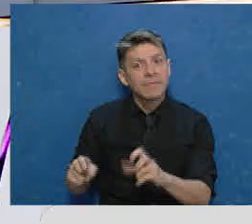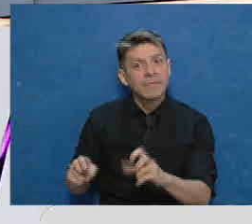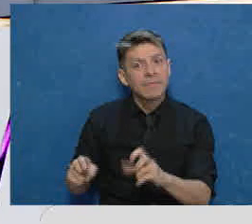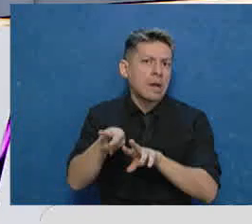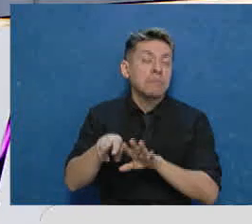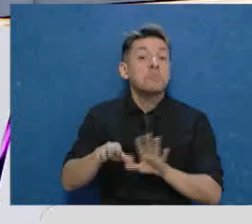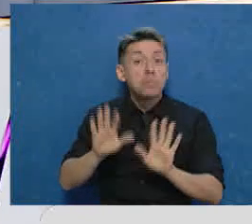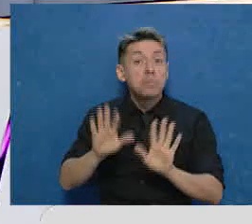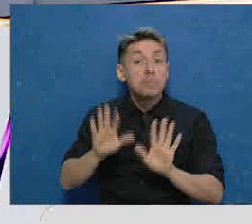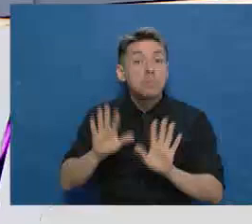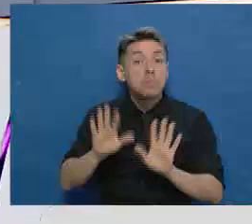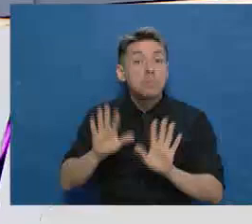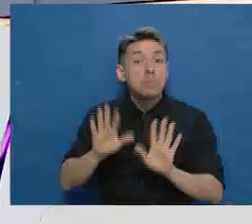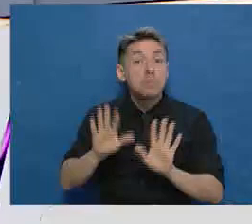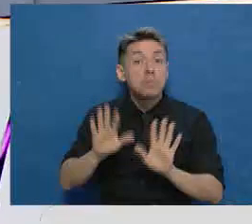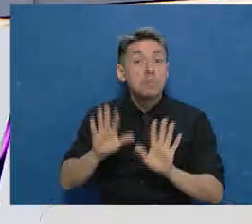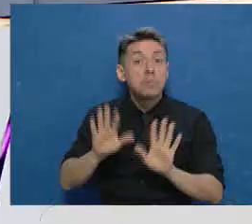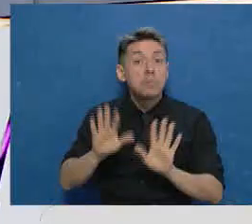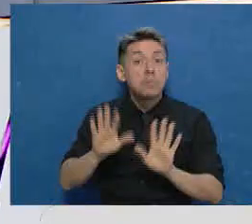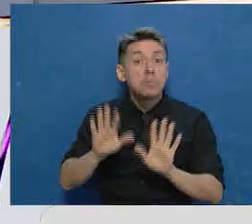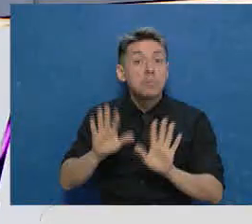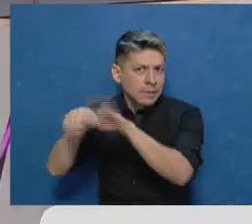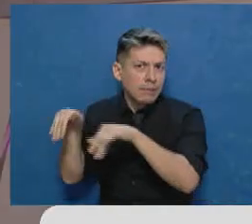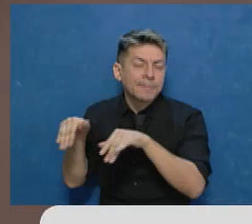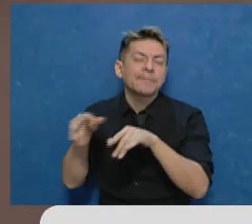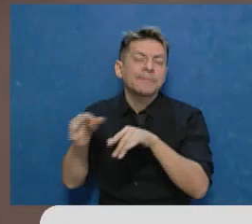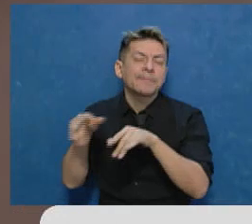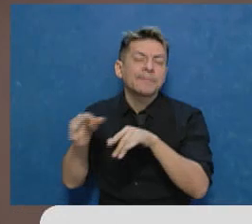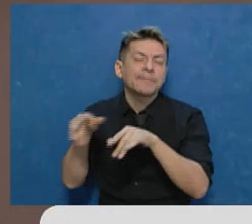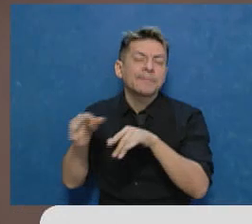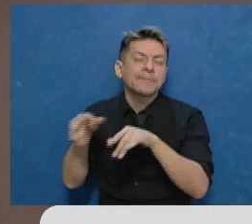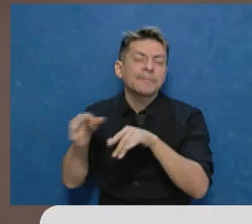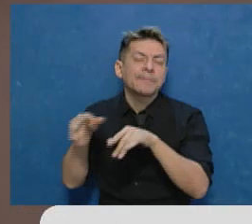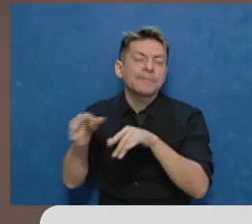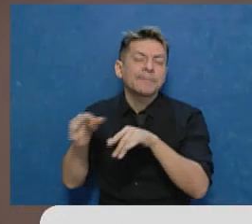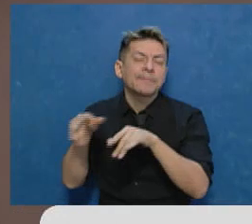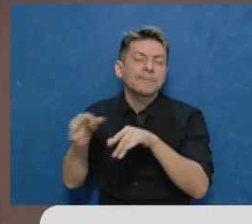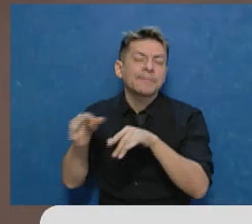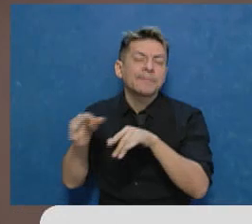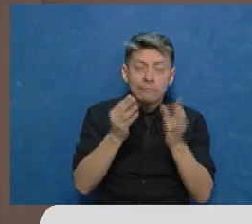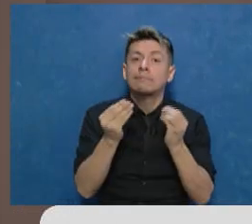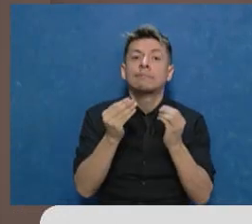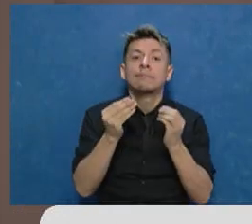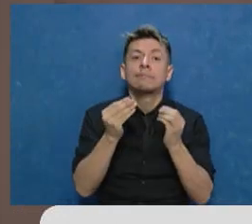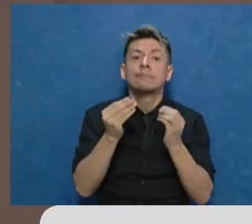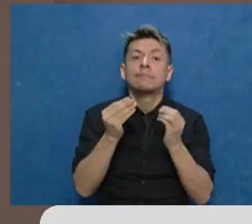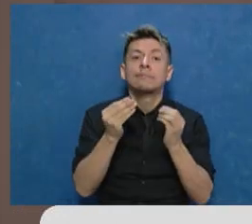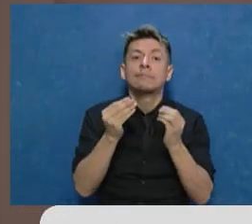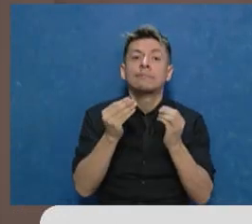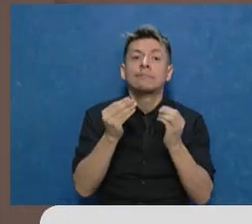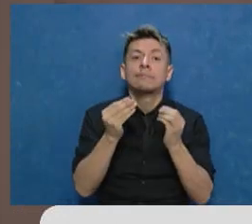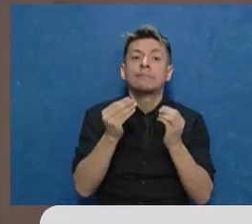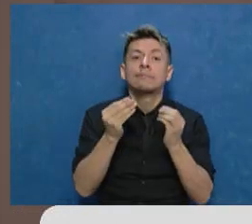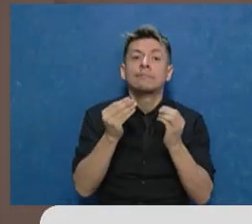a ofrecer algo. Ahora, lo que sí se está trabajando y mucho en este momento es sobre las cámaras de seguridad. No en la